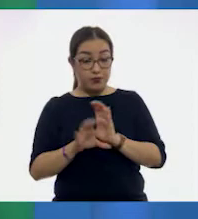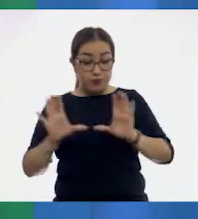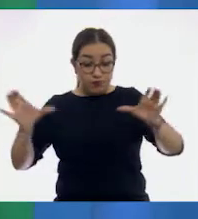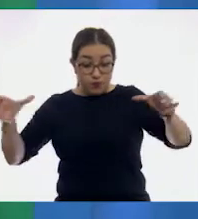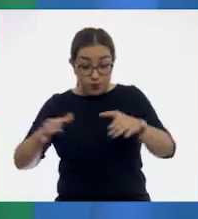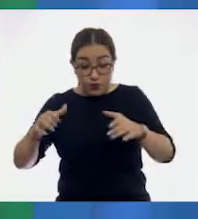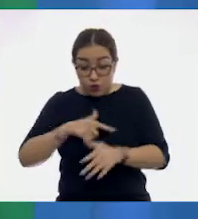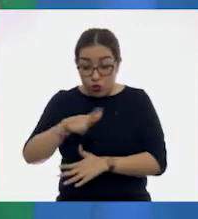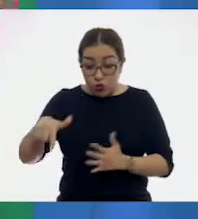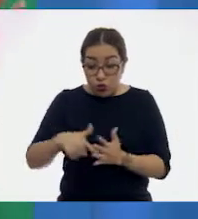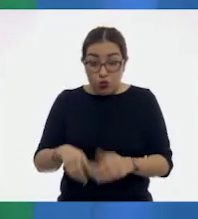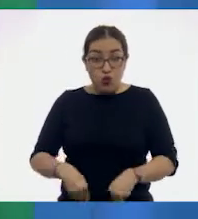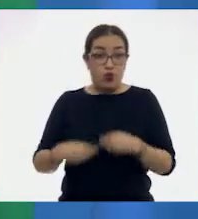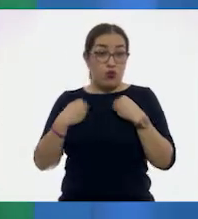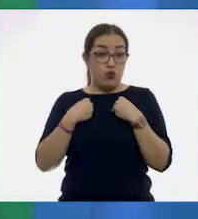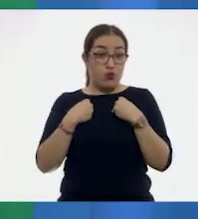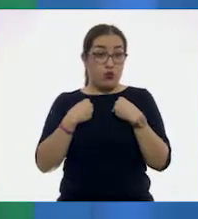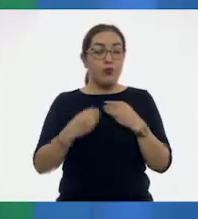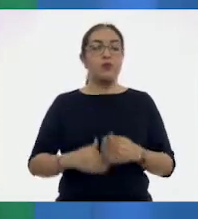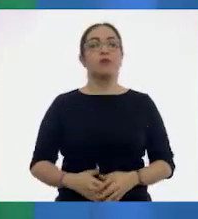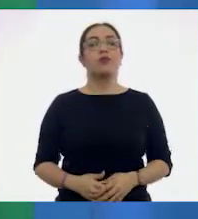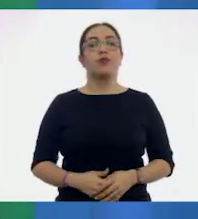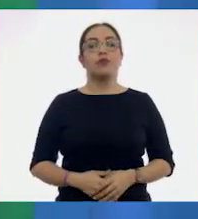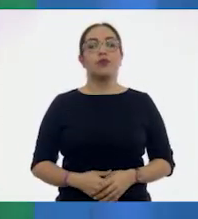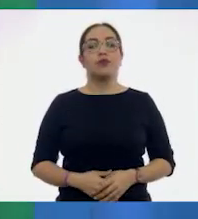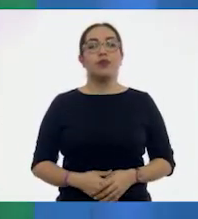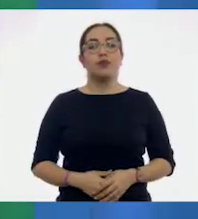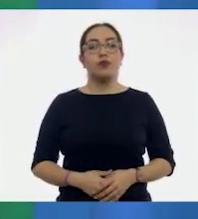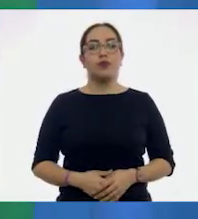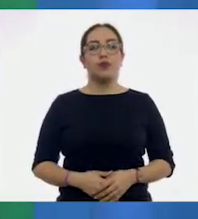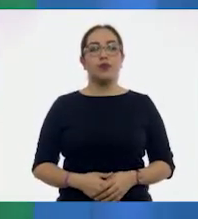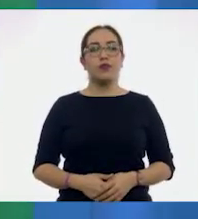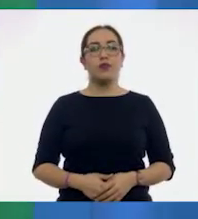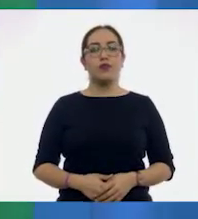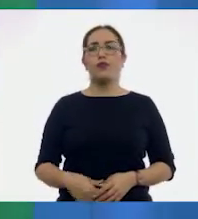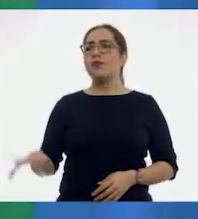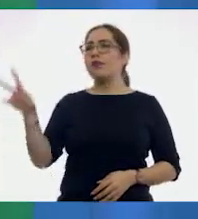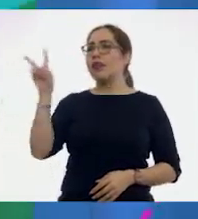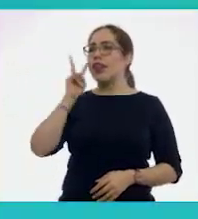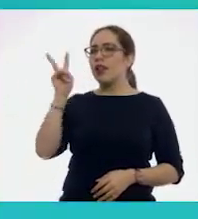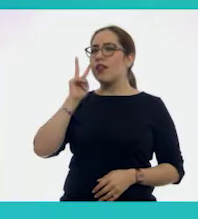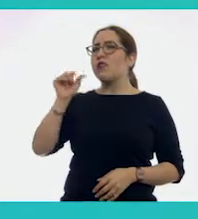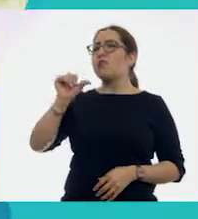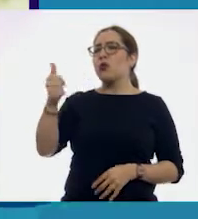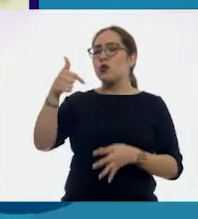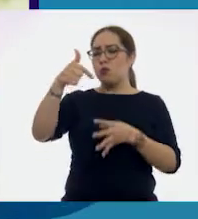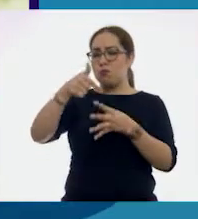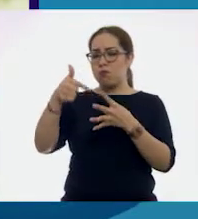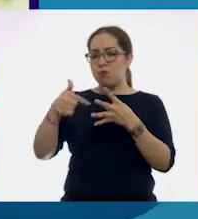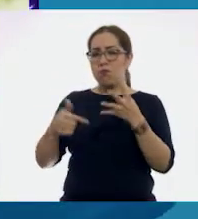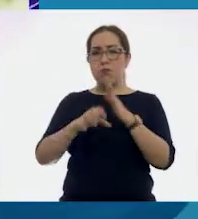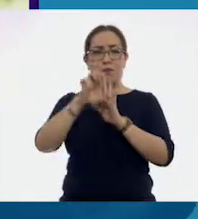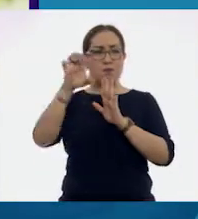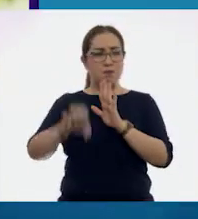vive y no tan fácilmente podrían estar en otro. Veamos otros ejemplos con